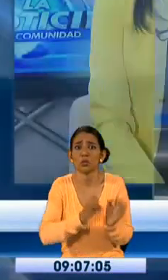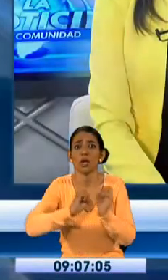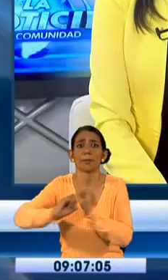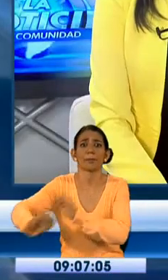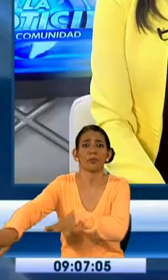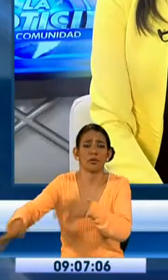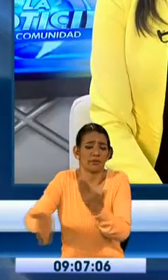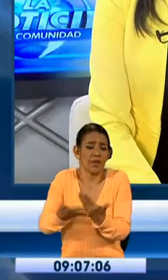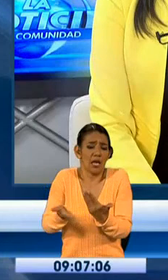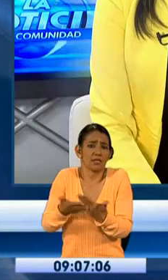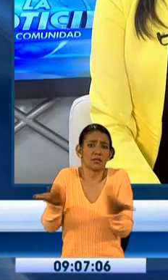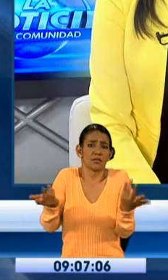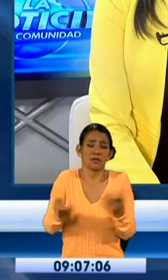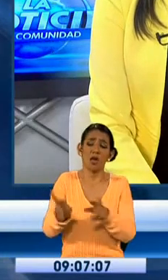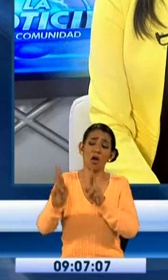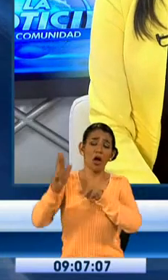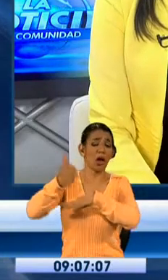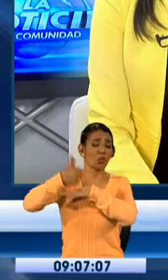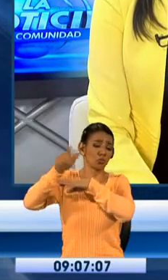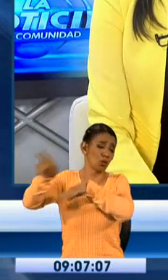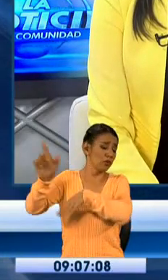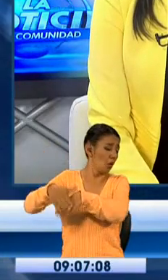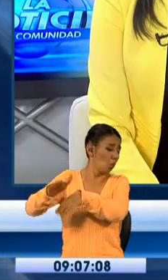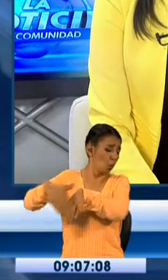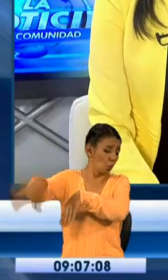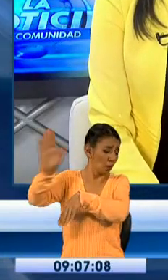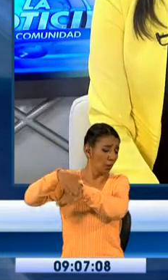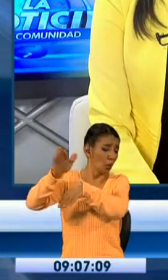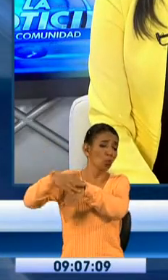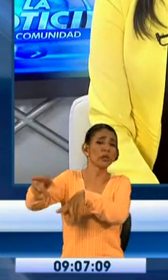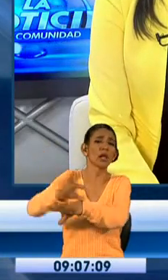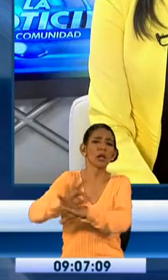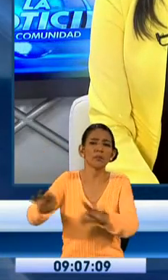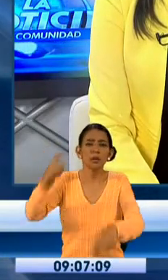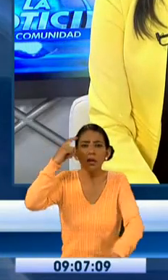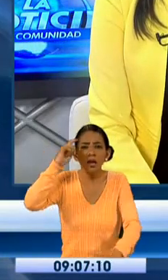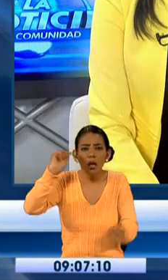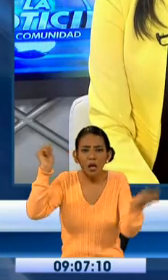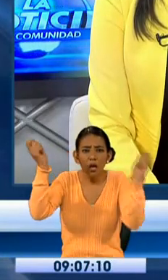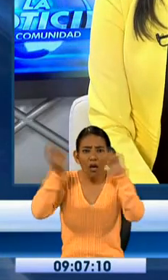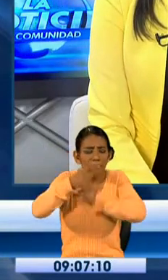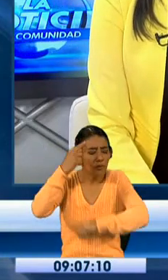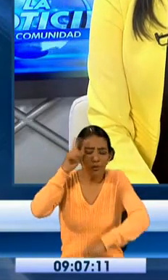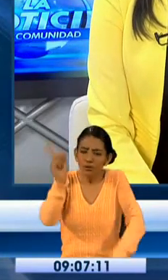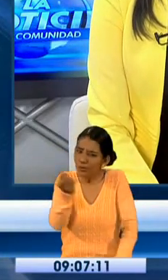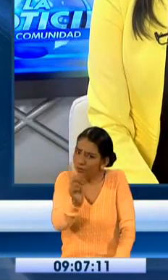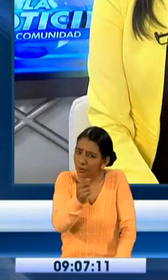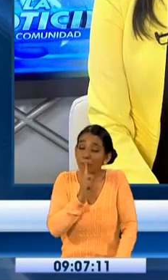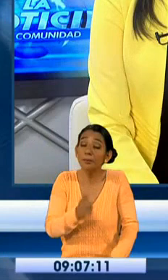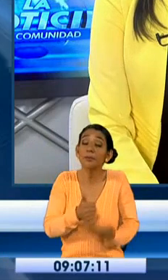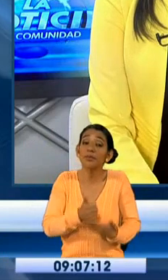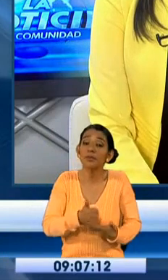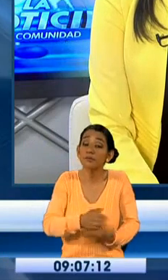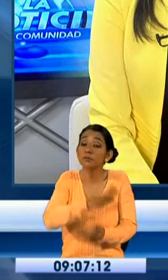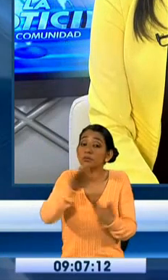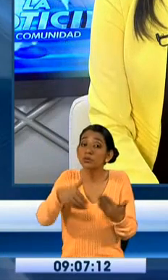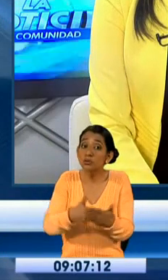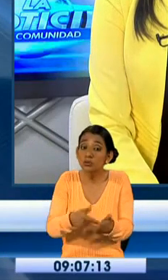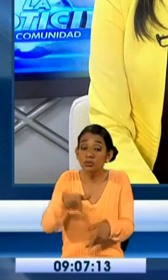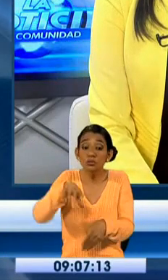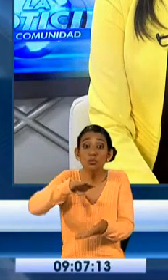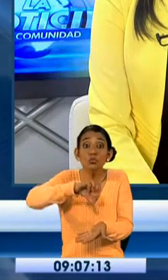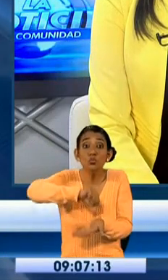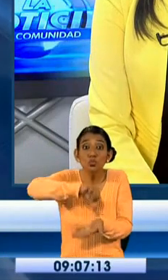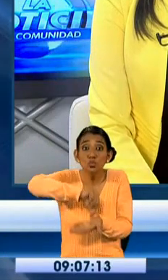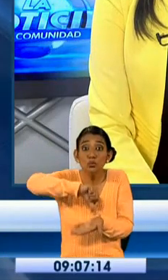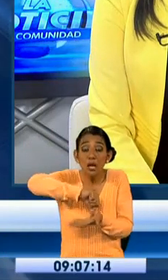más fácil, ojalá la autoridad lo recoja. Cambiemos el chip, cambiemos en beneficio de todos. La ciudad de Quito